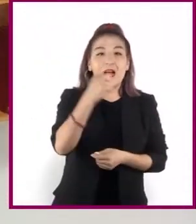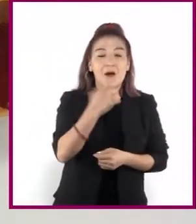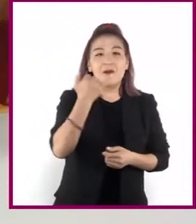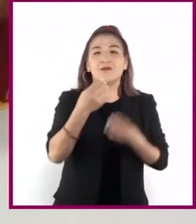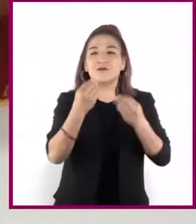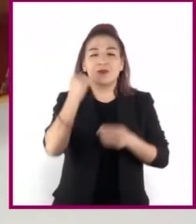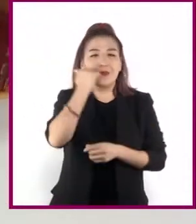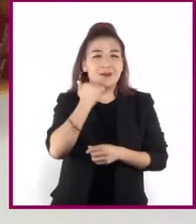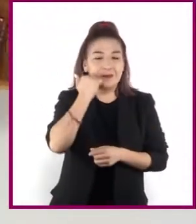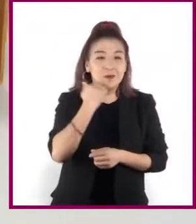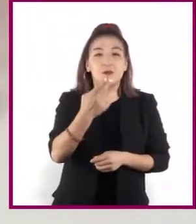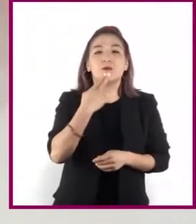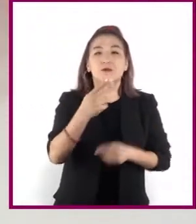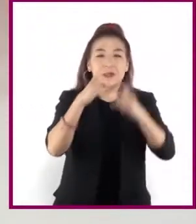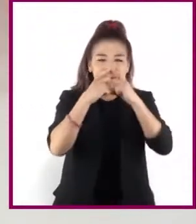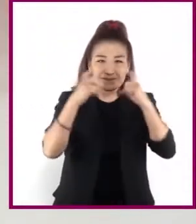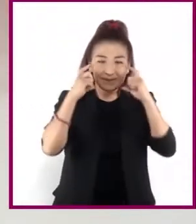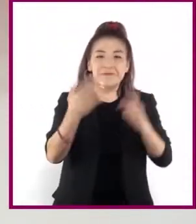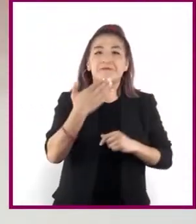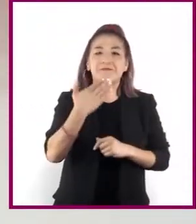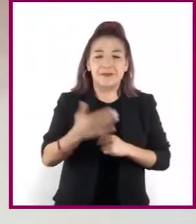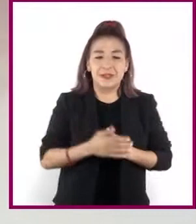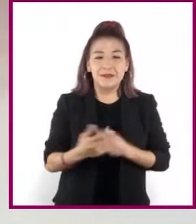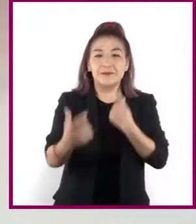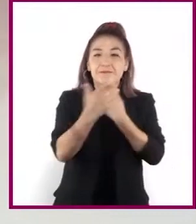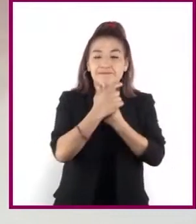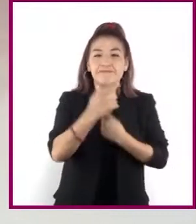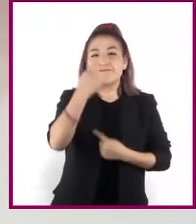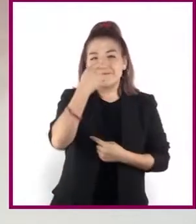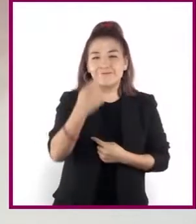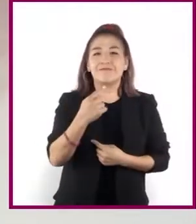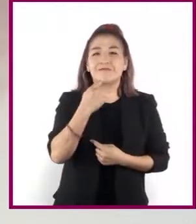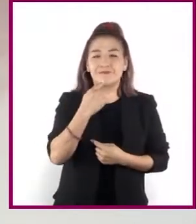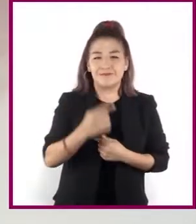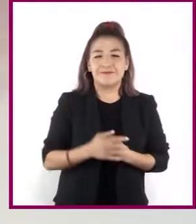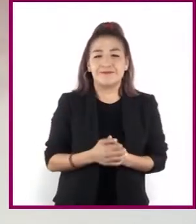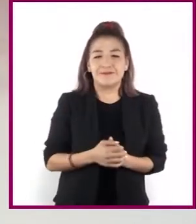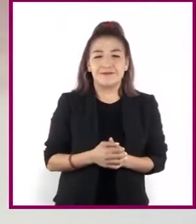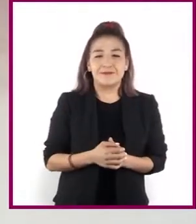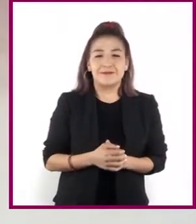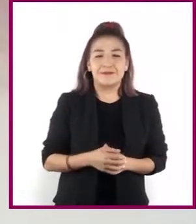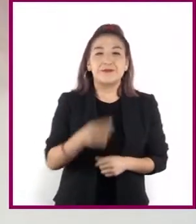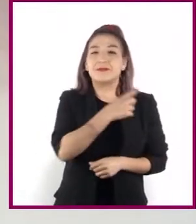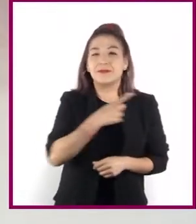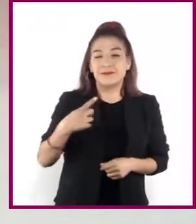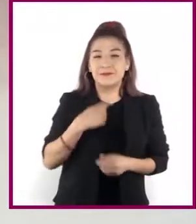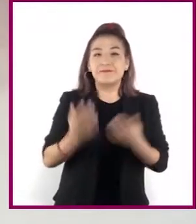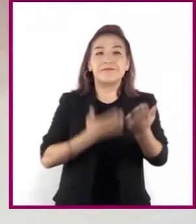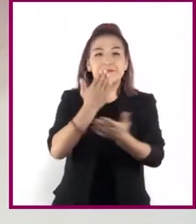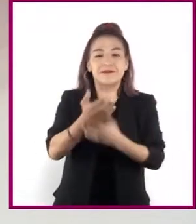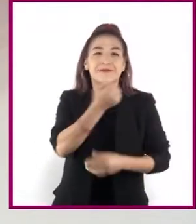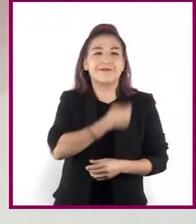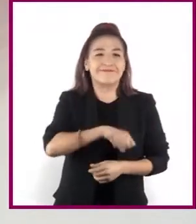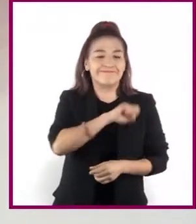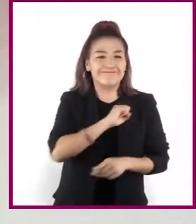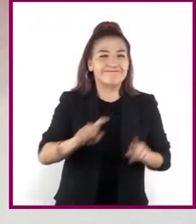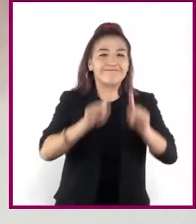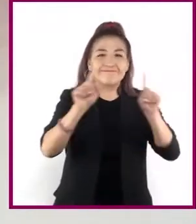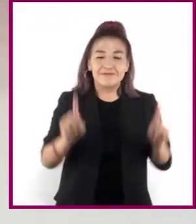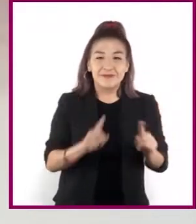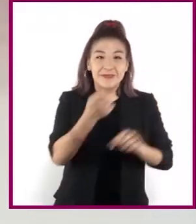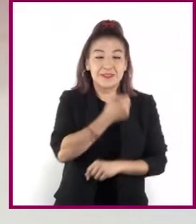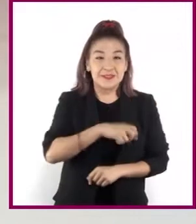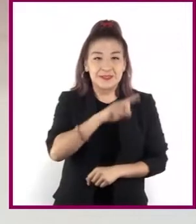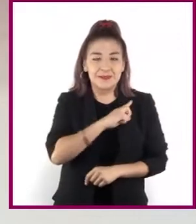abundante jabón, usando el cubrebocas adecuadamente, de forma que proteja nariz y boca. Y guardar y pedir la sana distancia. La